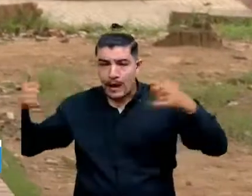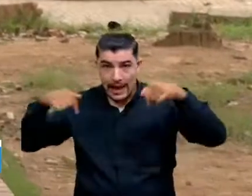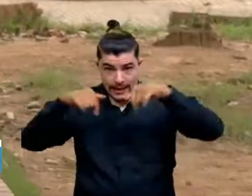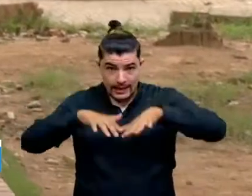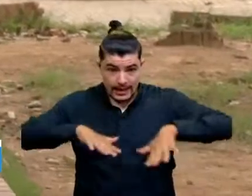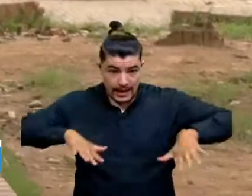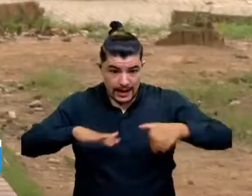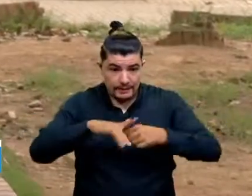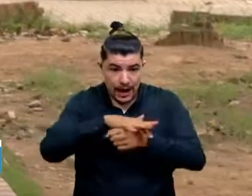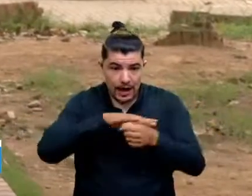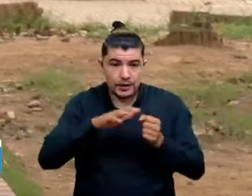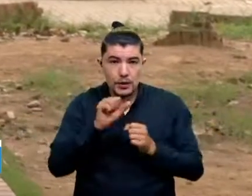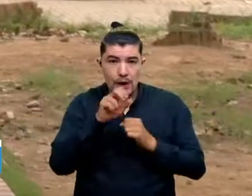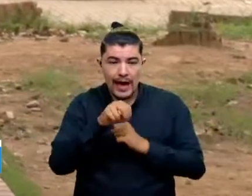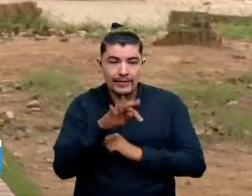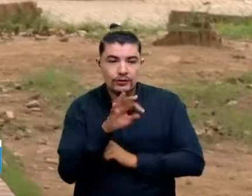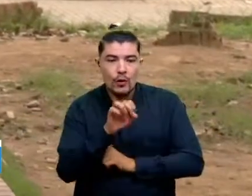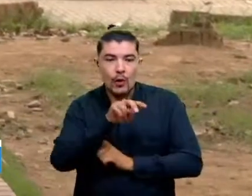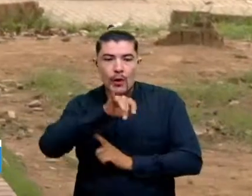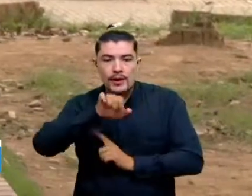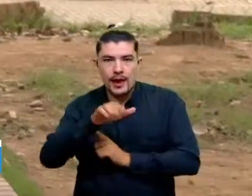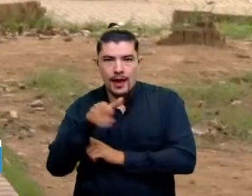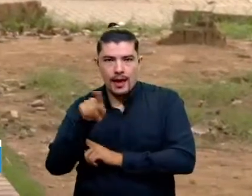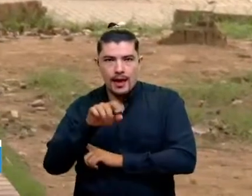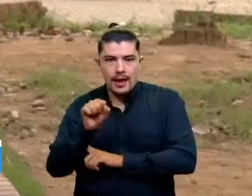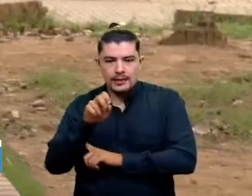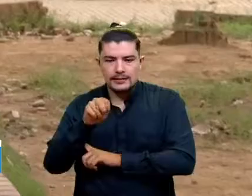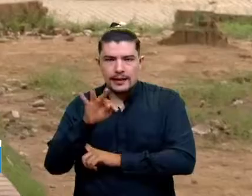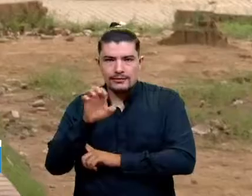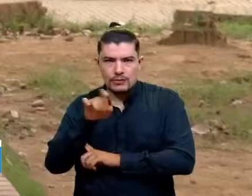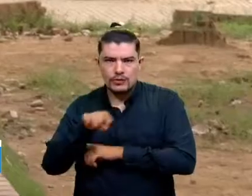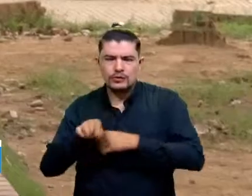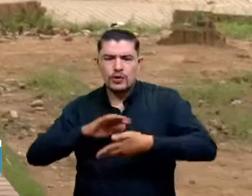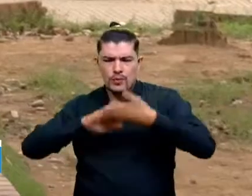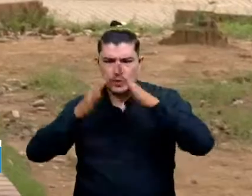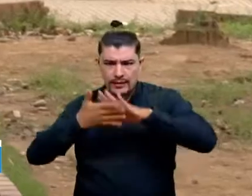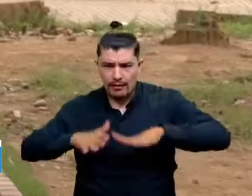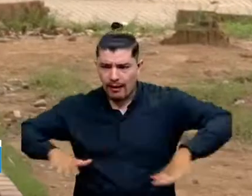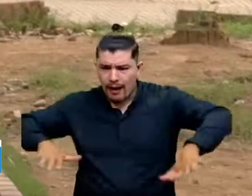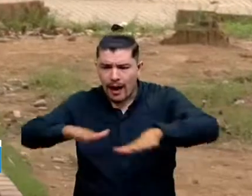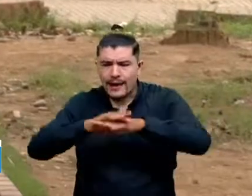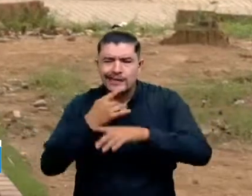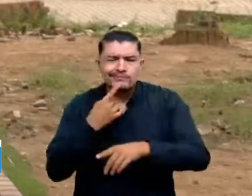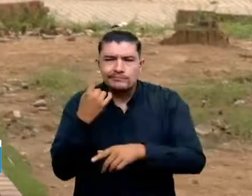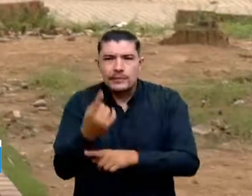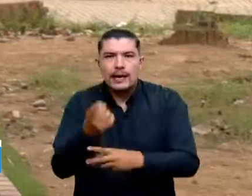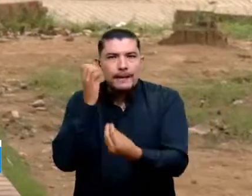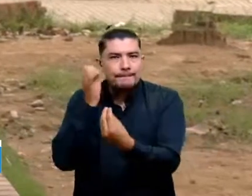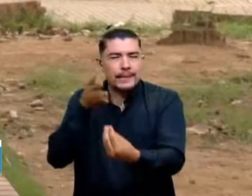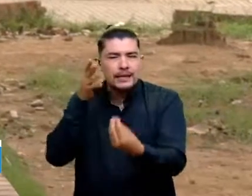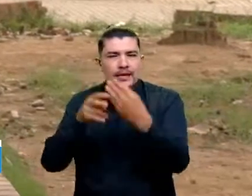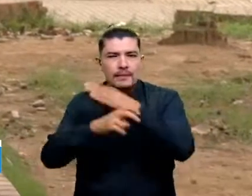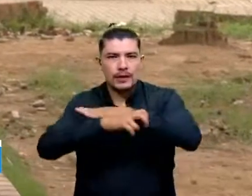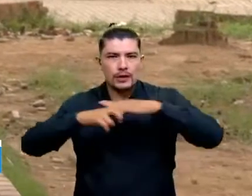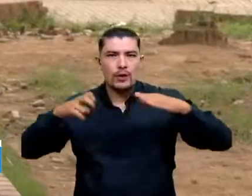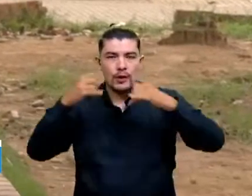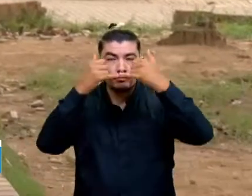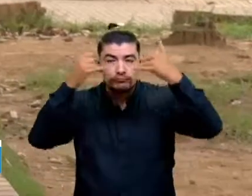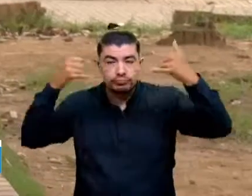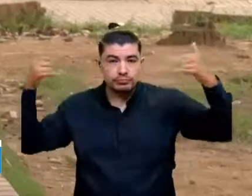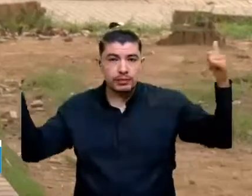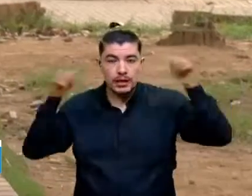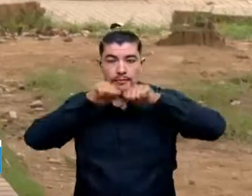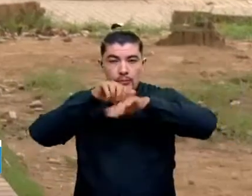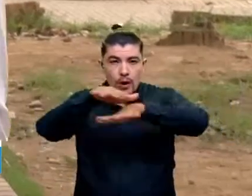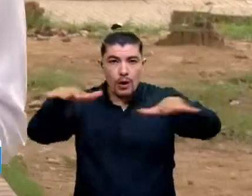barrio Antonia Santos, en donde varios habitantes de este sector han manifestado que han sido víctimas de robo de alumbrado público, pues